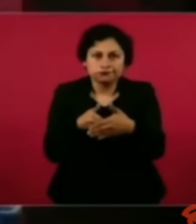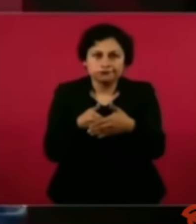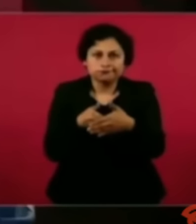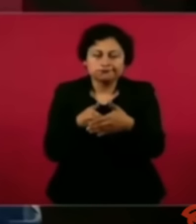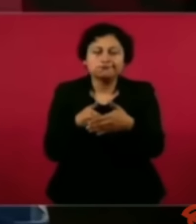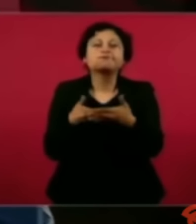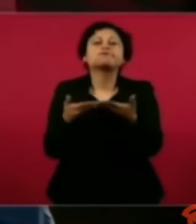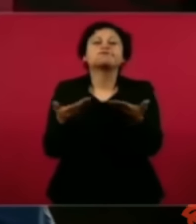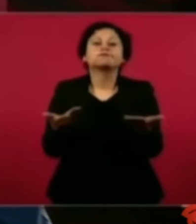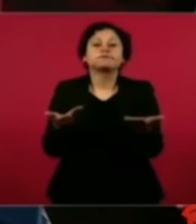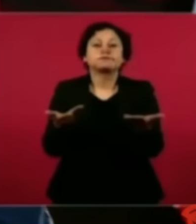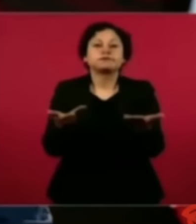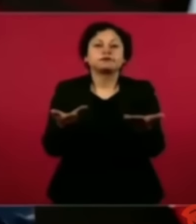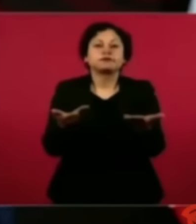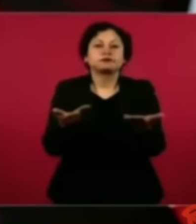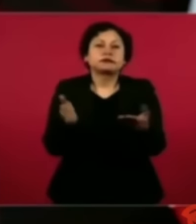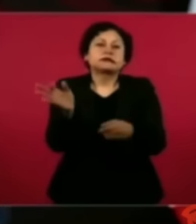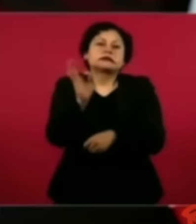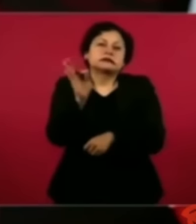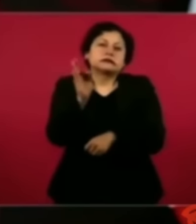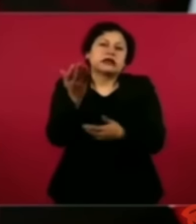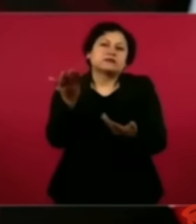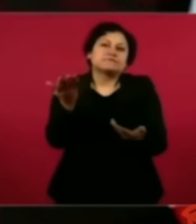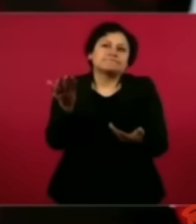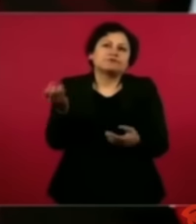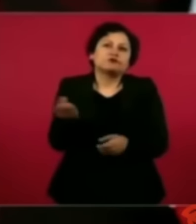es decir, que nos vaya mal